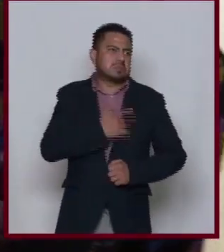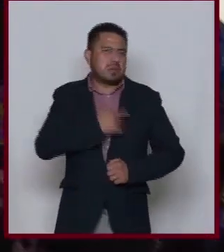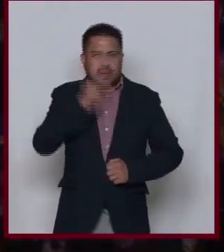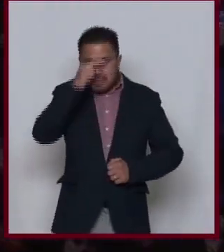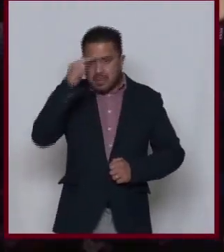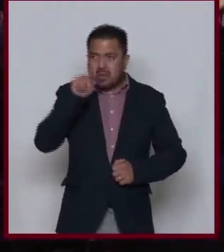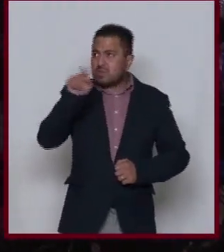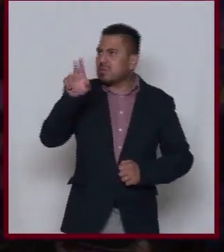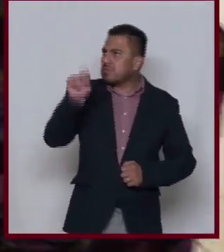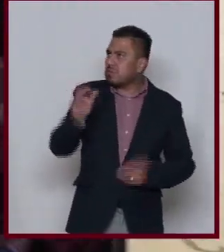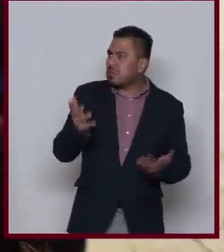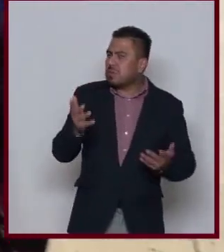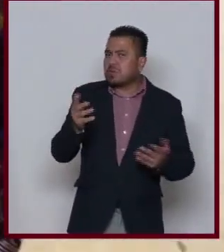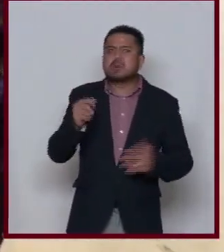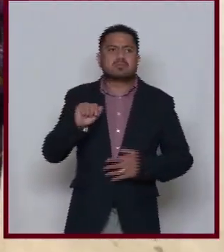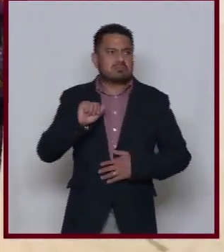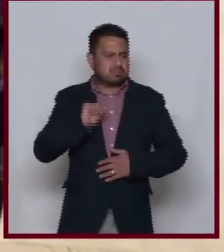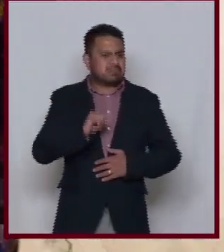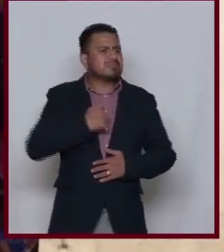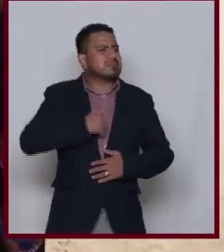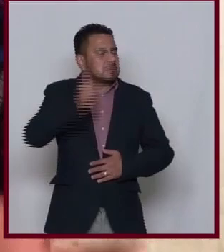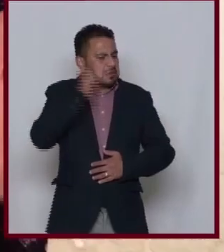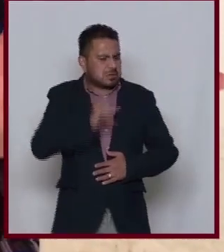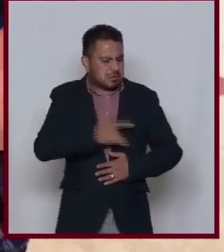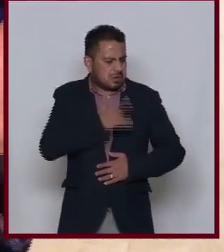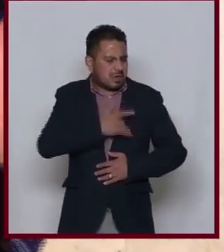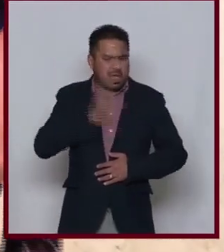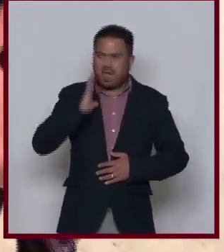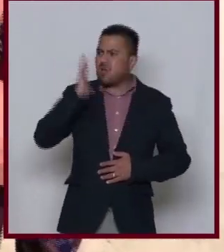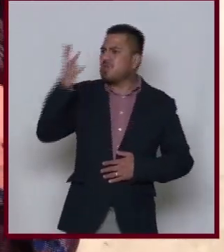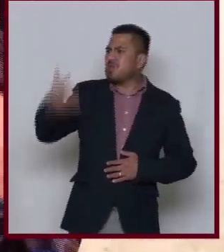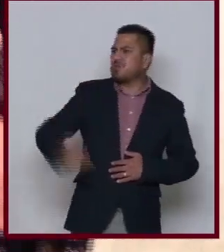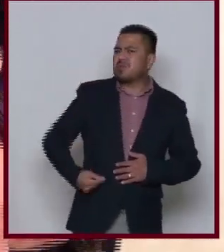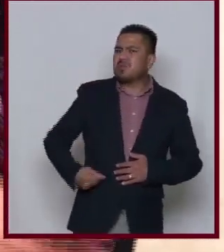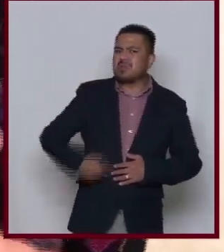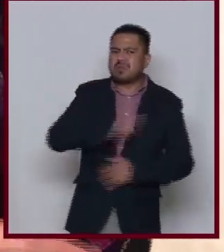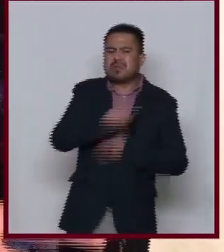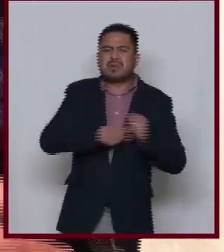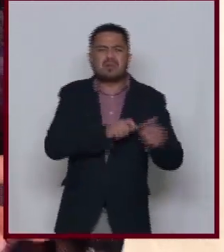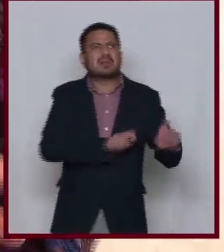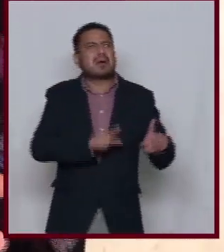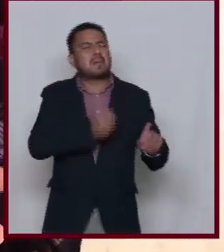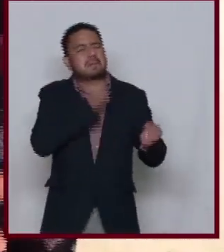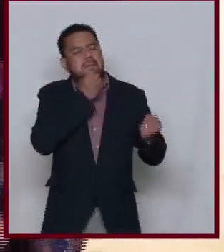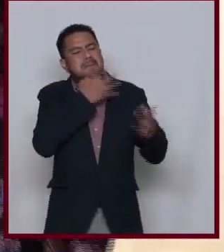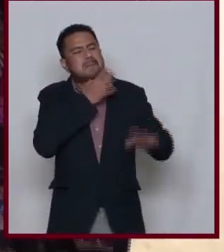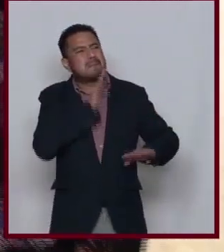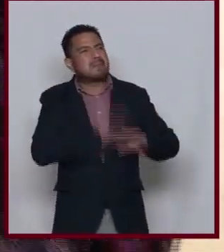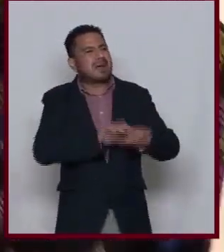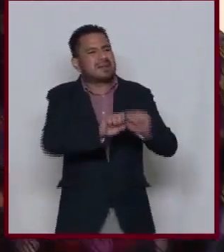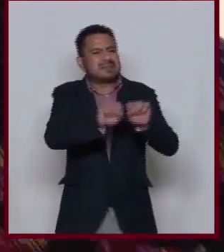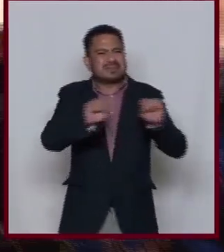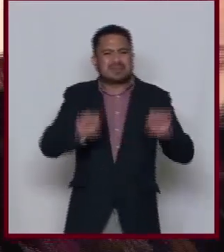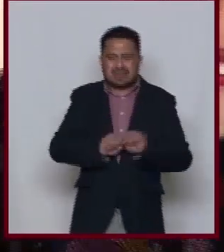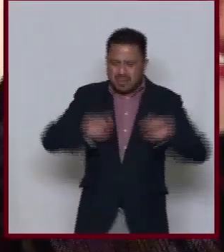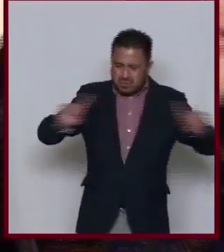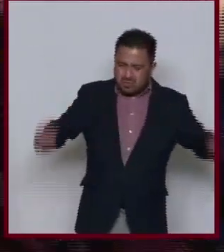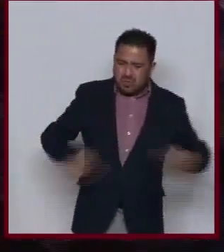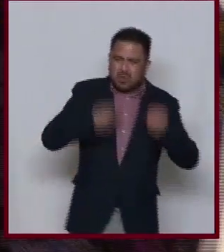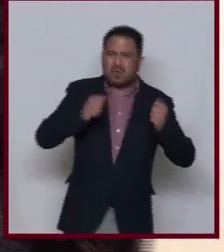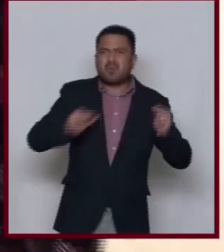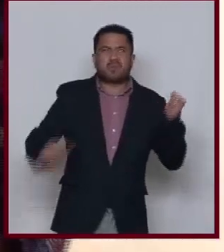no? Sí, yo siempre me siento orgulloso. Mira nada más este espacio. Es de las mejores salas de conciertos del